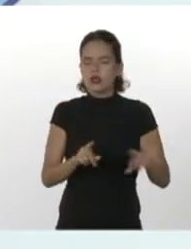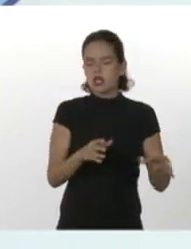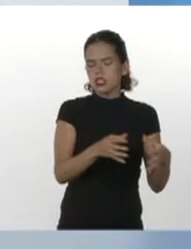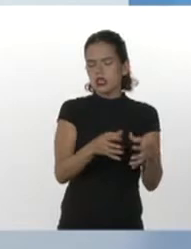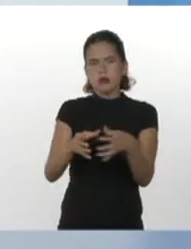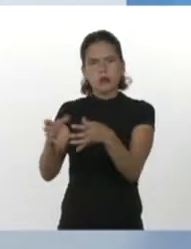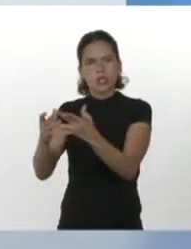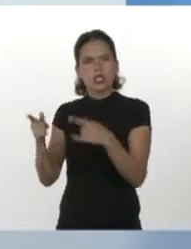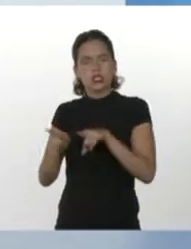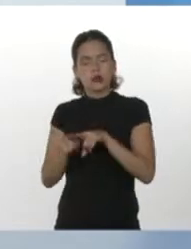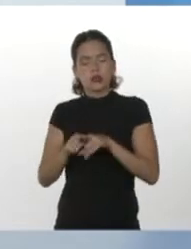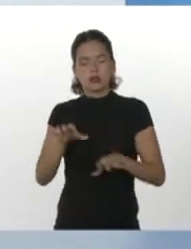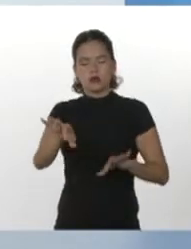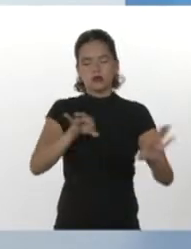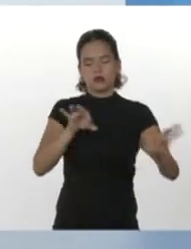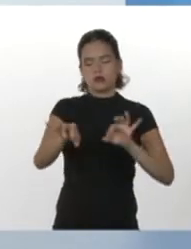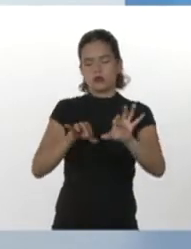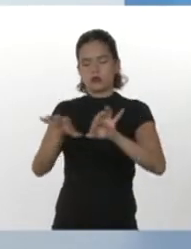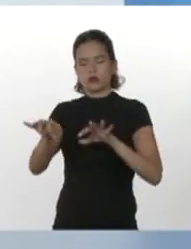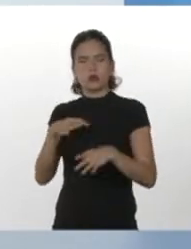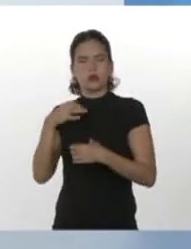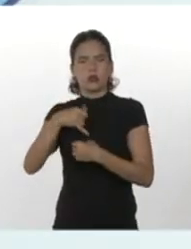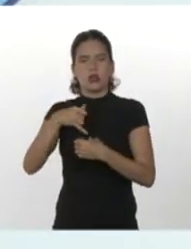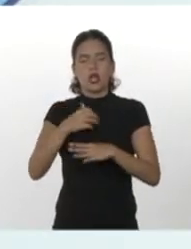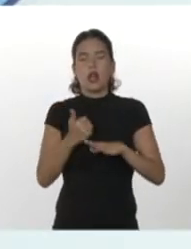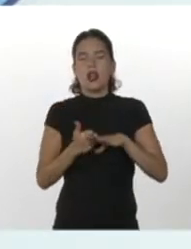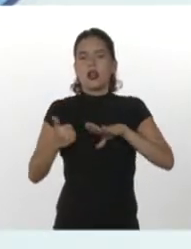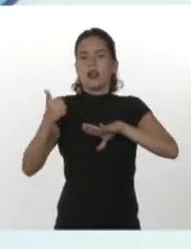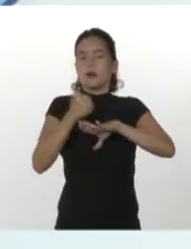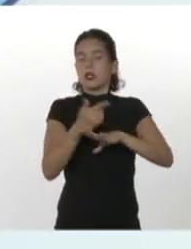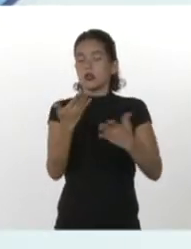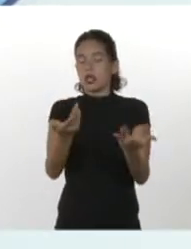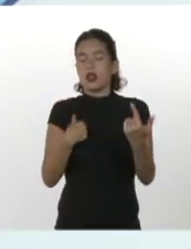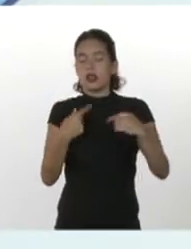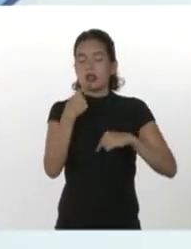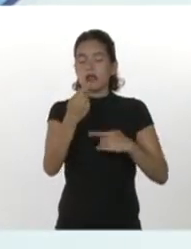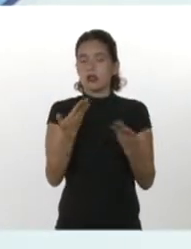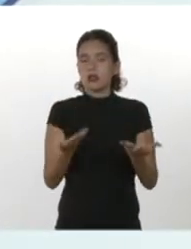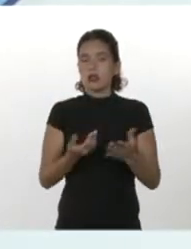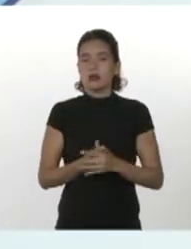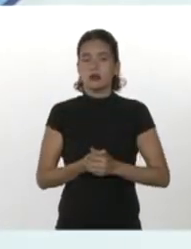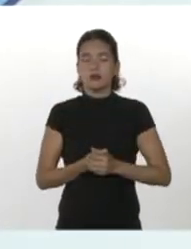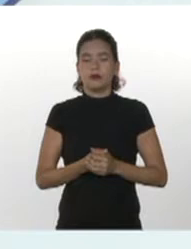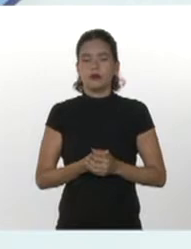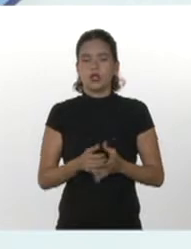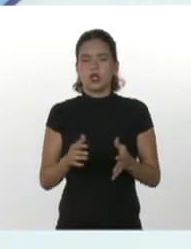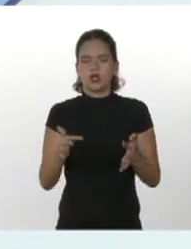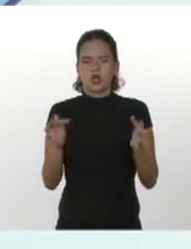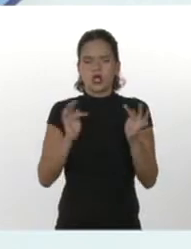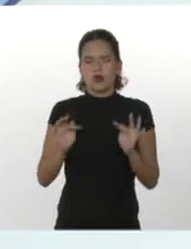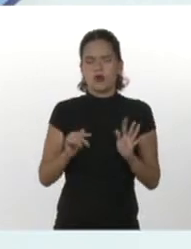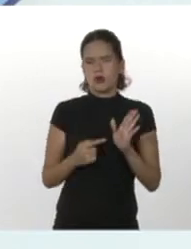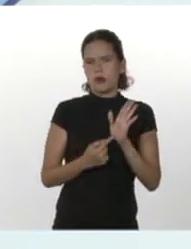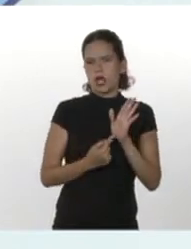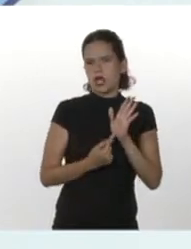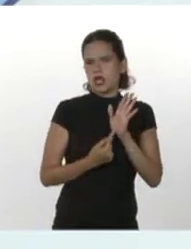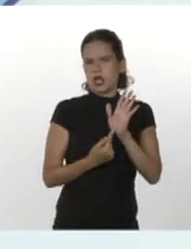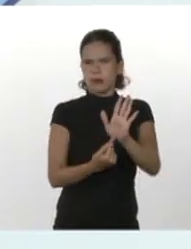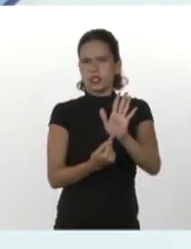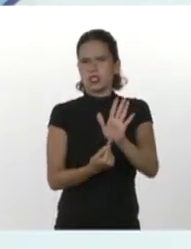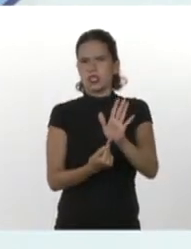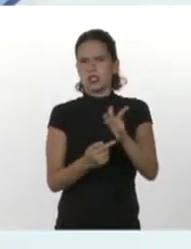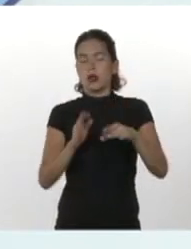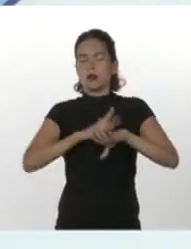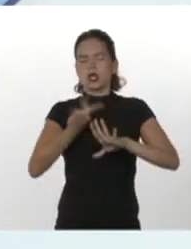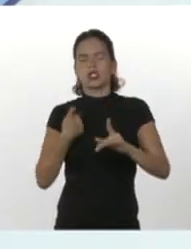son elegidos por votación, ¿verdad? Por la mayoría es la que ejerce, no de manera representativa, porque tenemos que